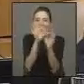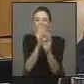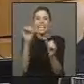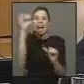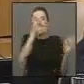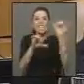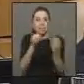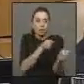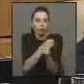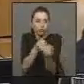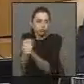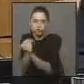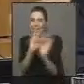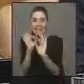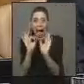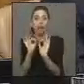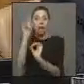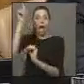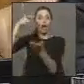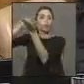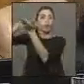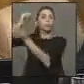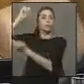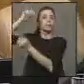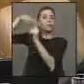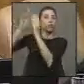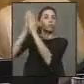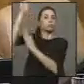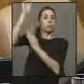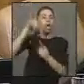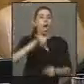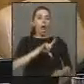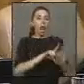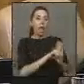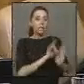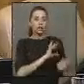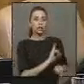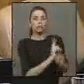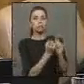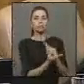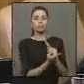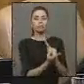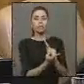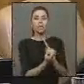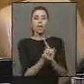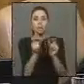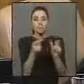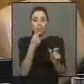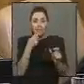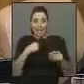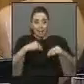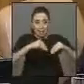agroquímico, nuestra ley lo que hace es, en el sentido contrario, inhibir esta producción.